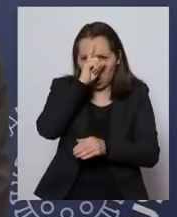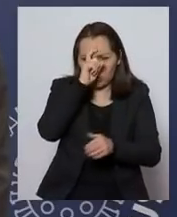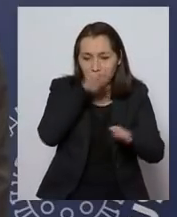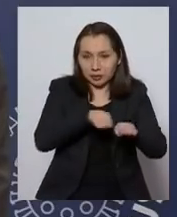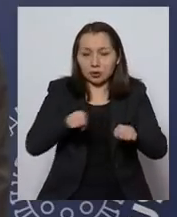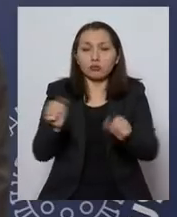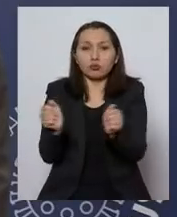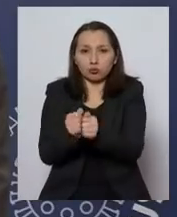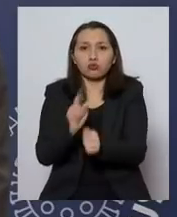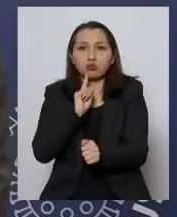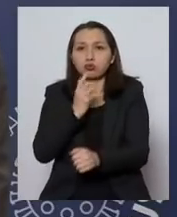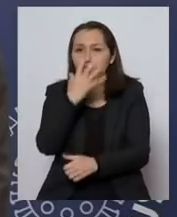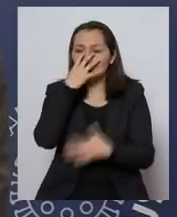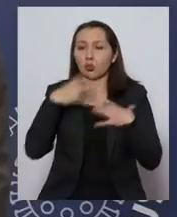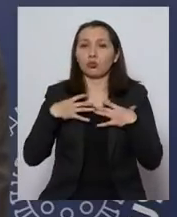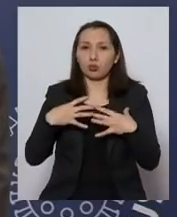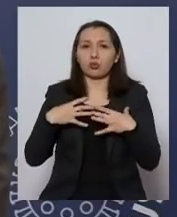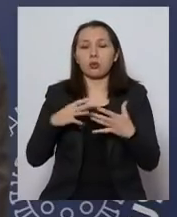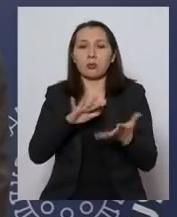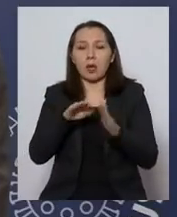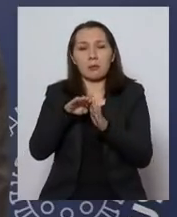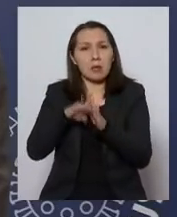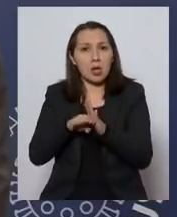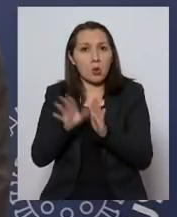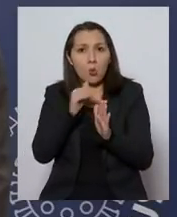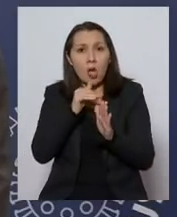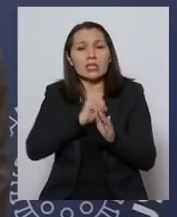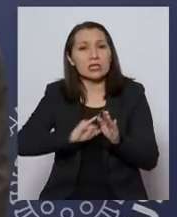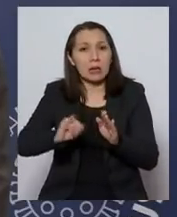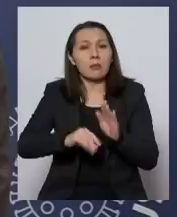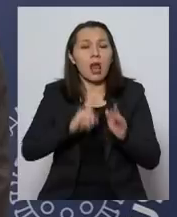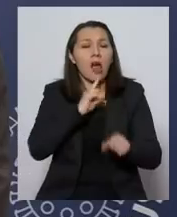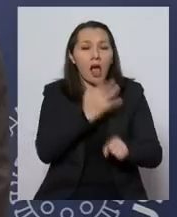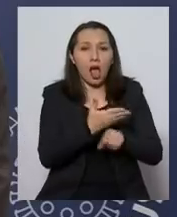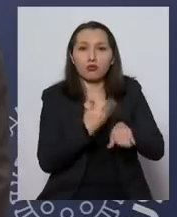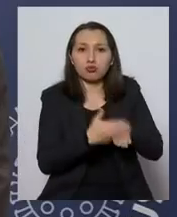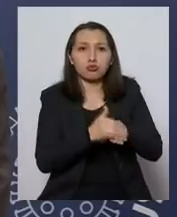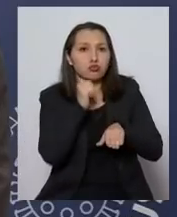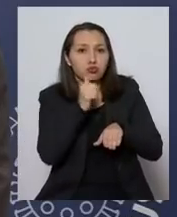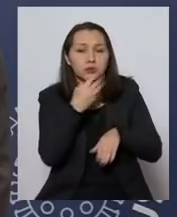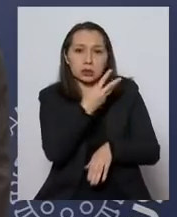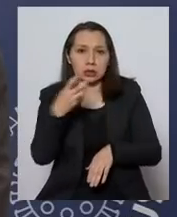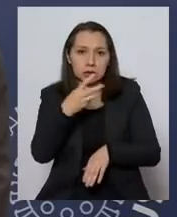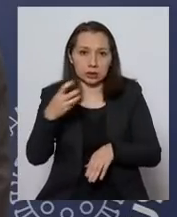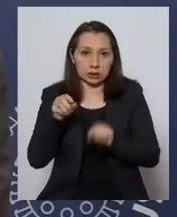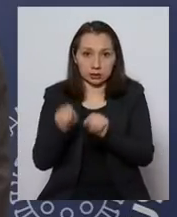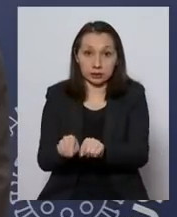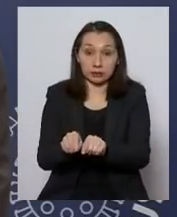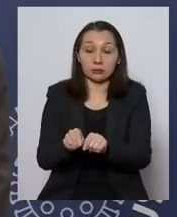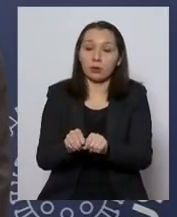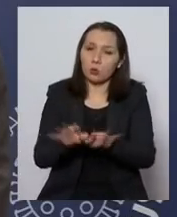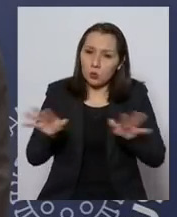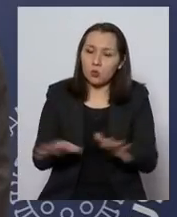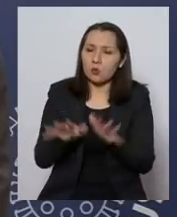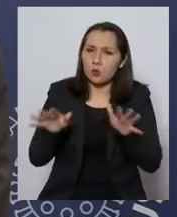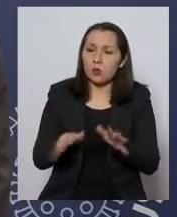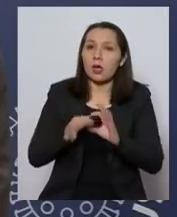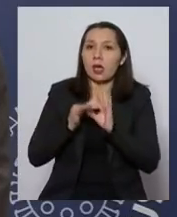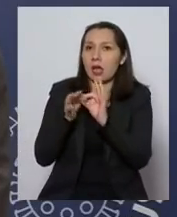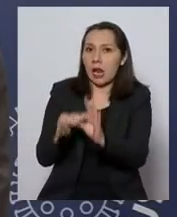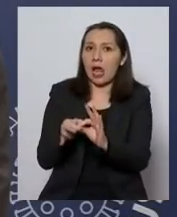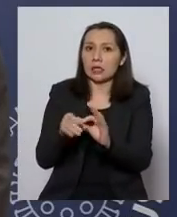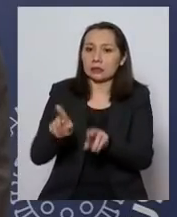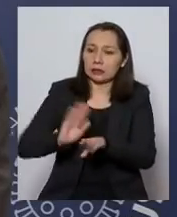ventilación mecánica no inferior a 300 camas todos los días. Y agradecemos entonces el esfuerzo que